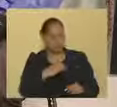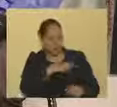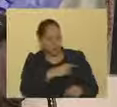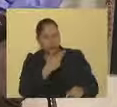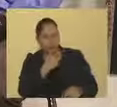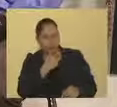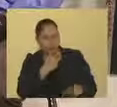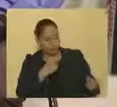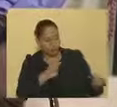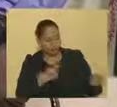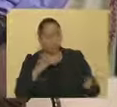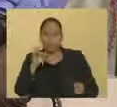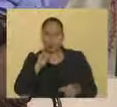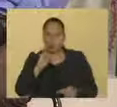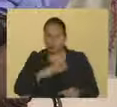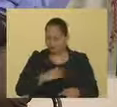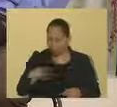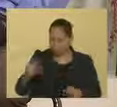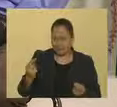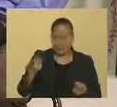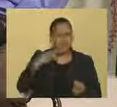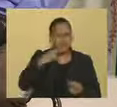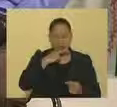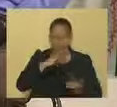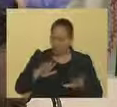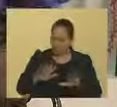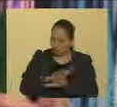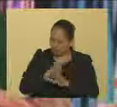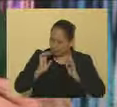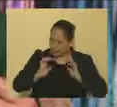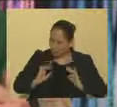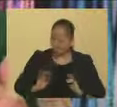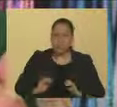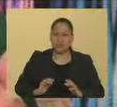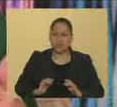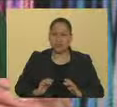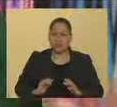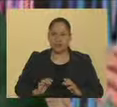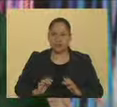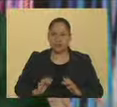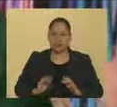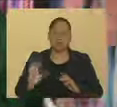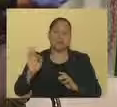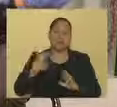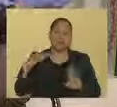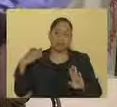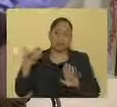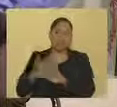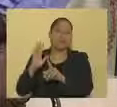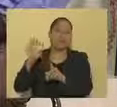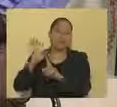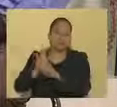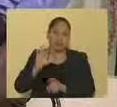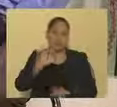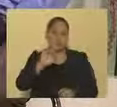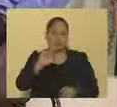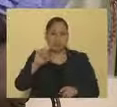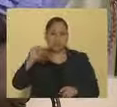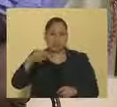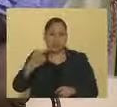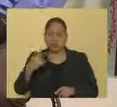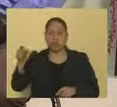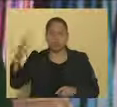chica con estos cambios físicos. Y a nivel bullying tiene que traer un problema. Entonces, a nivel psicológico también